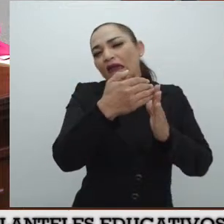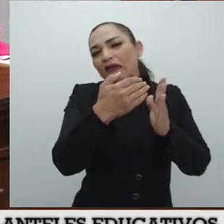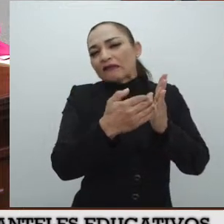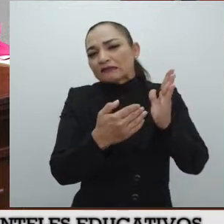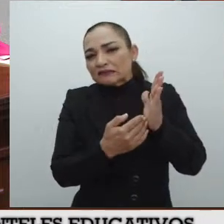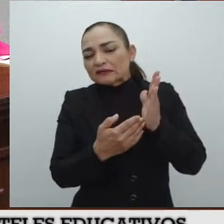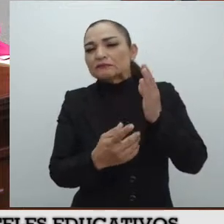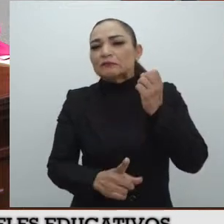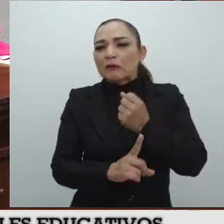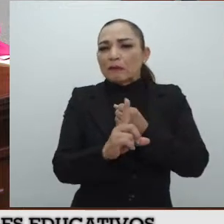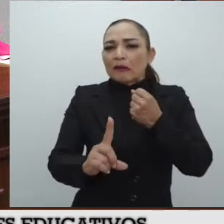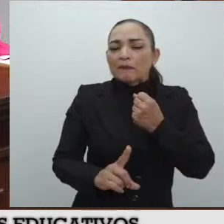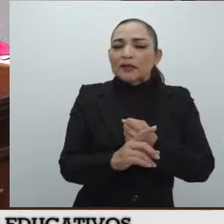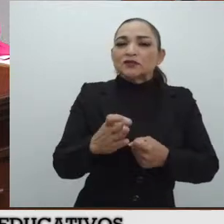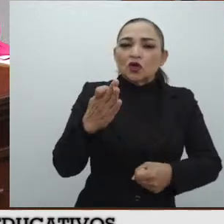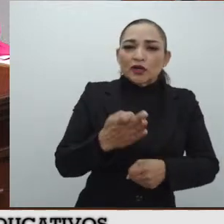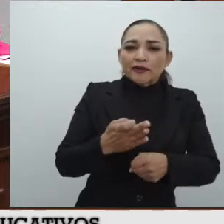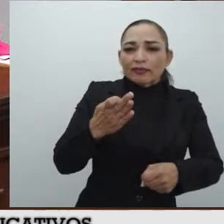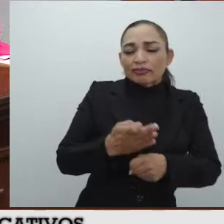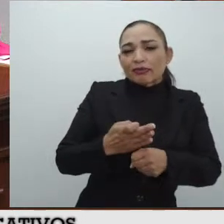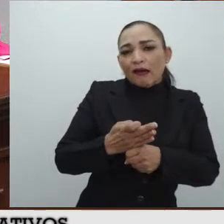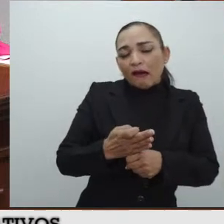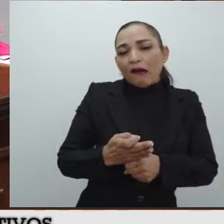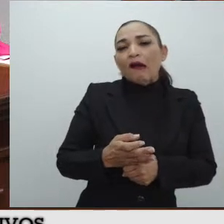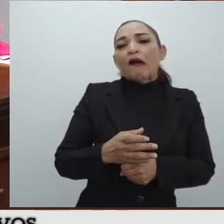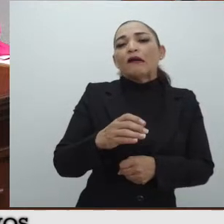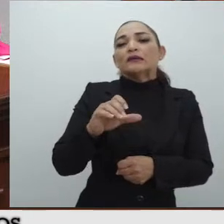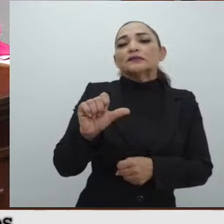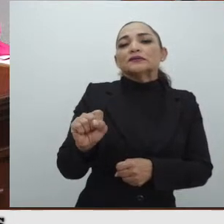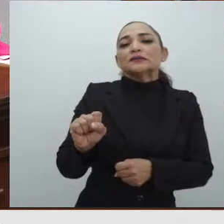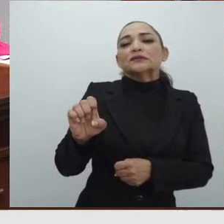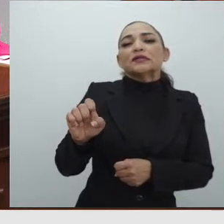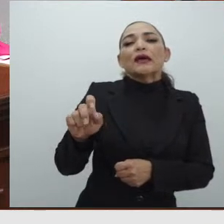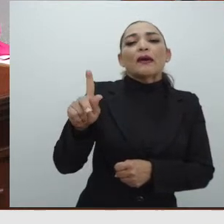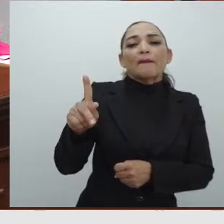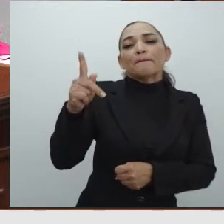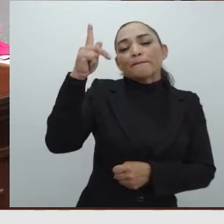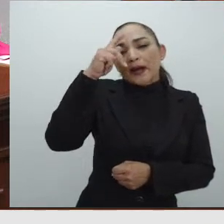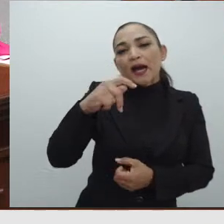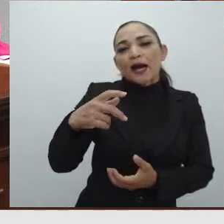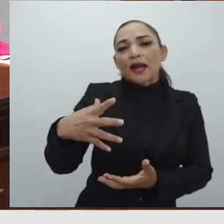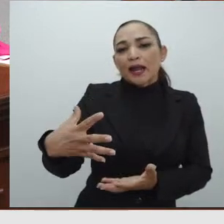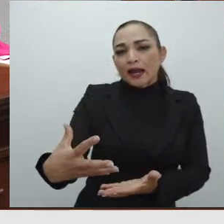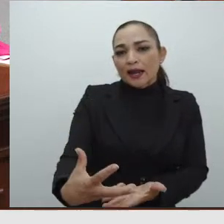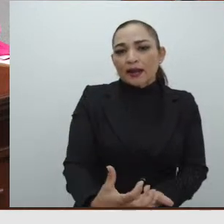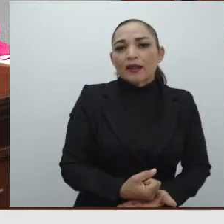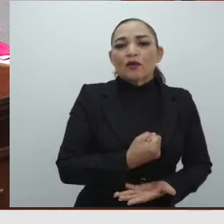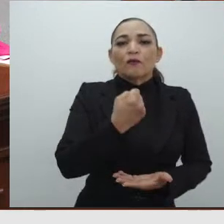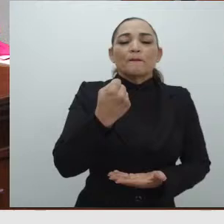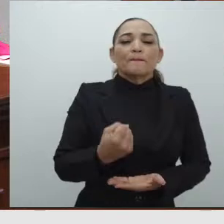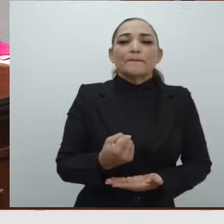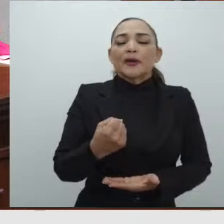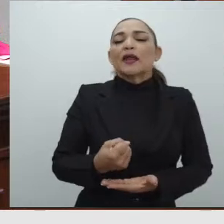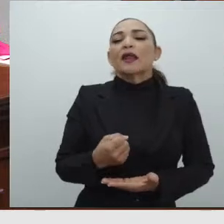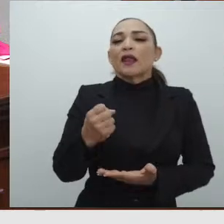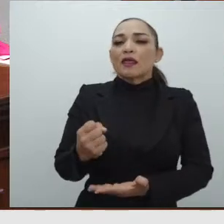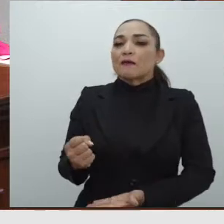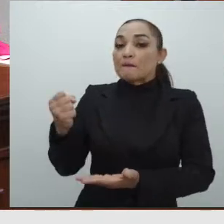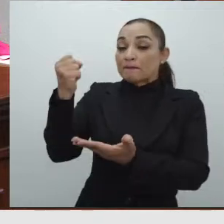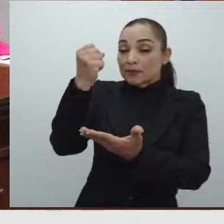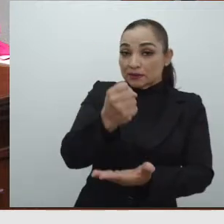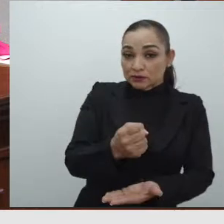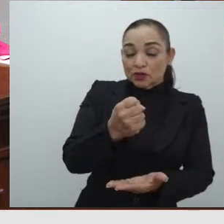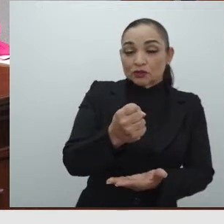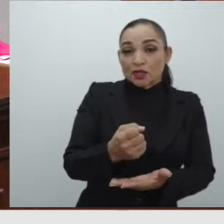enfrentando actualmente la Secretaría de Educación Pública y Cultura para recuperar la inversión que se hizo